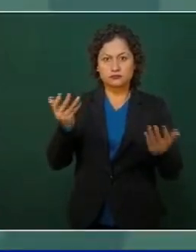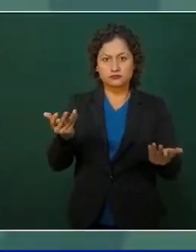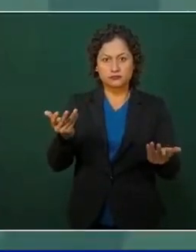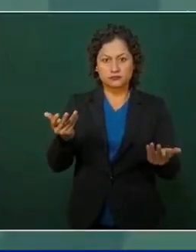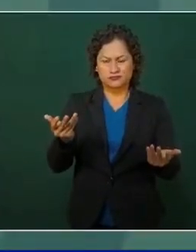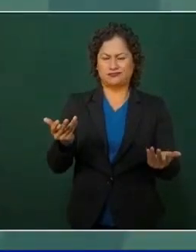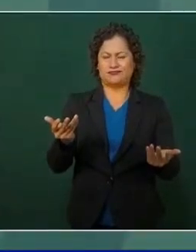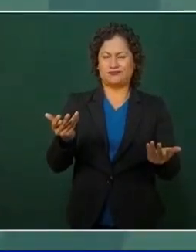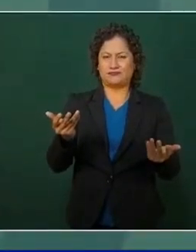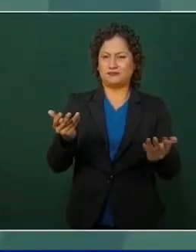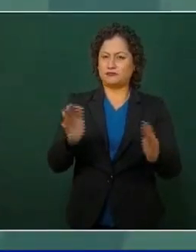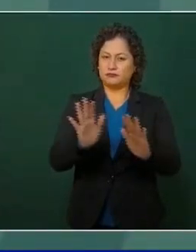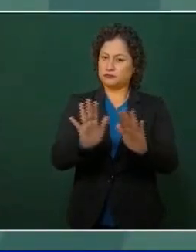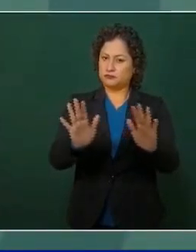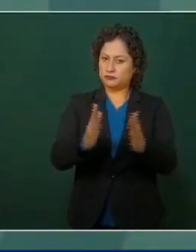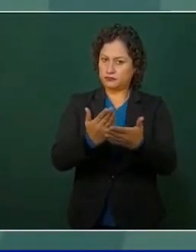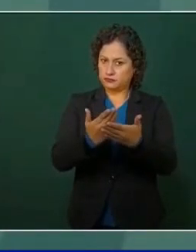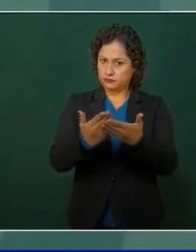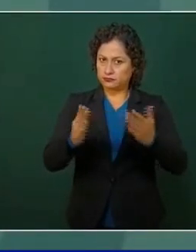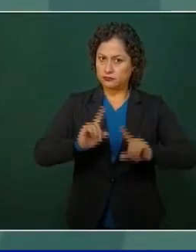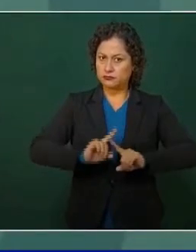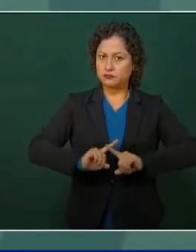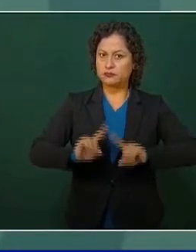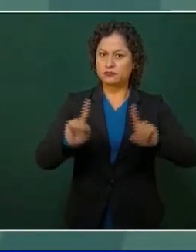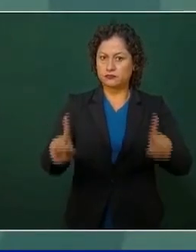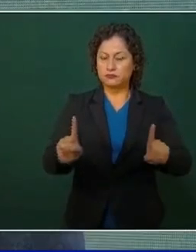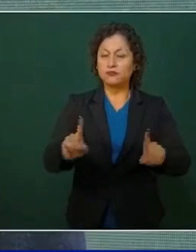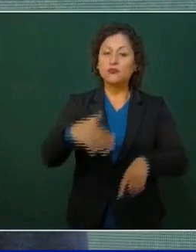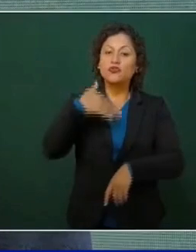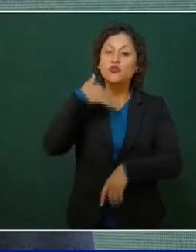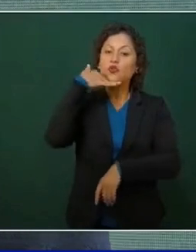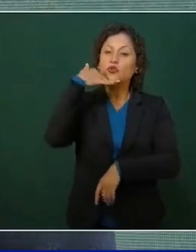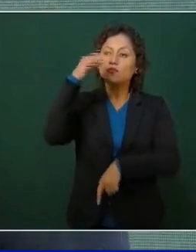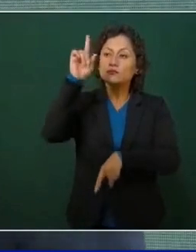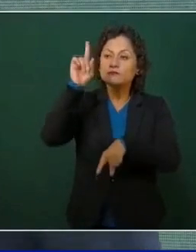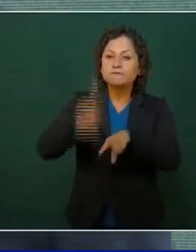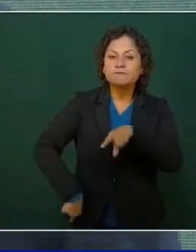y bienestar para el pueblo.